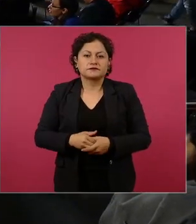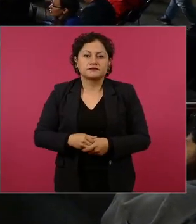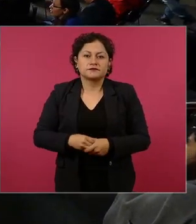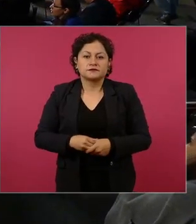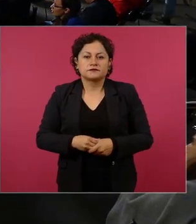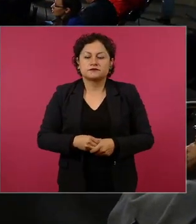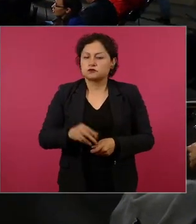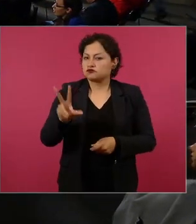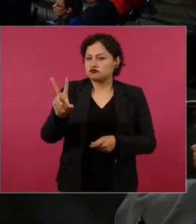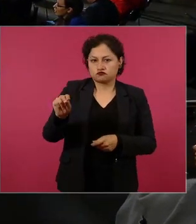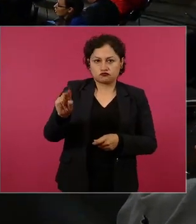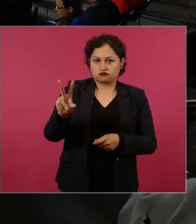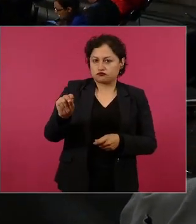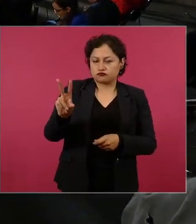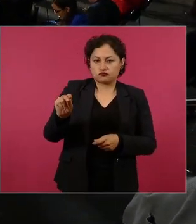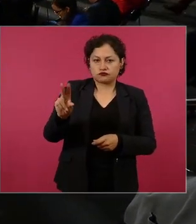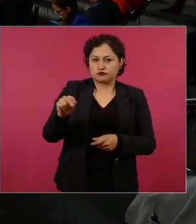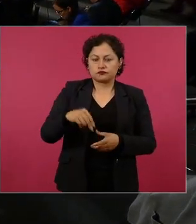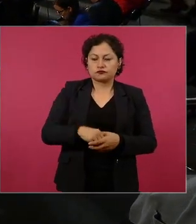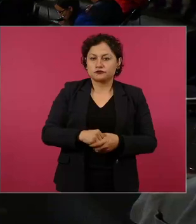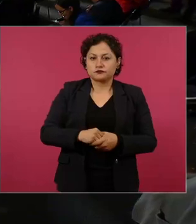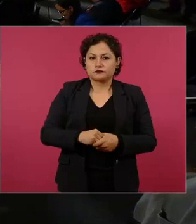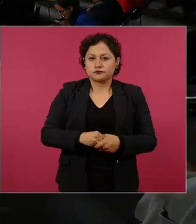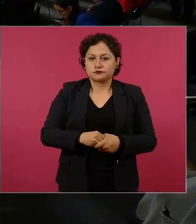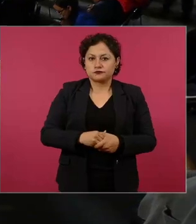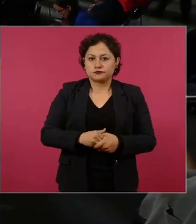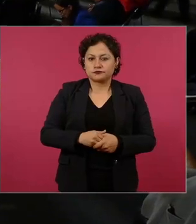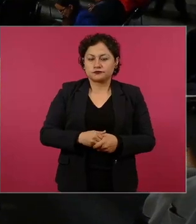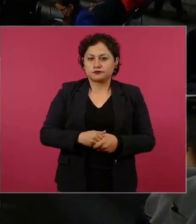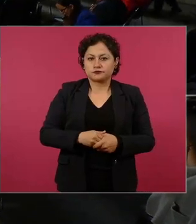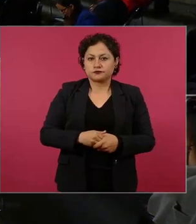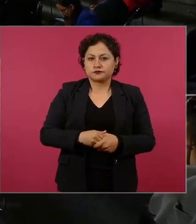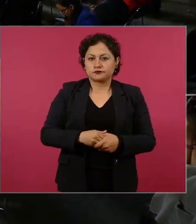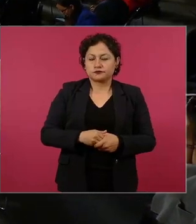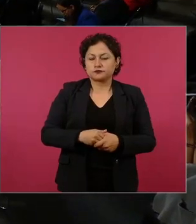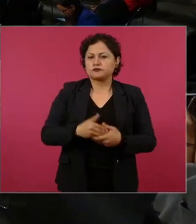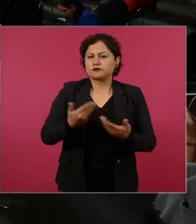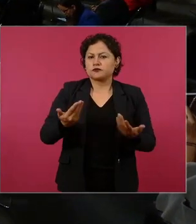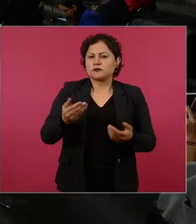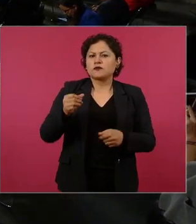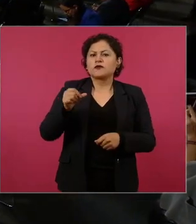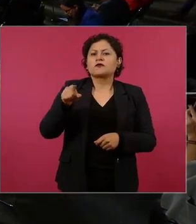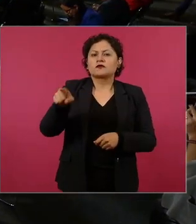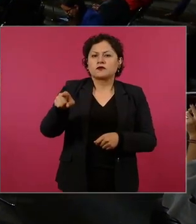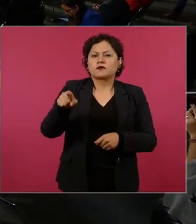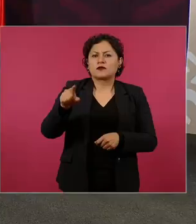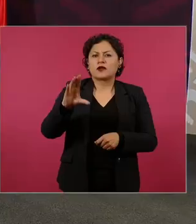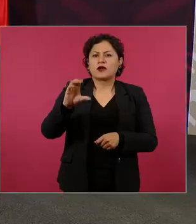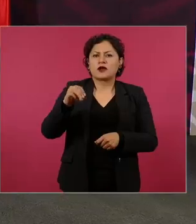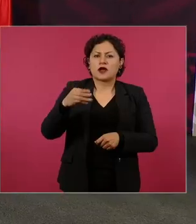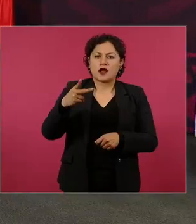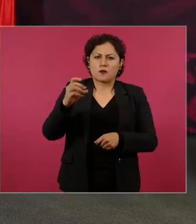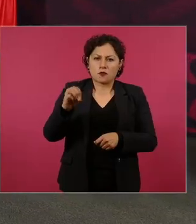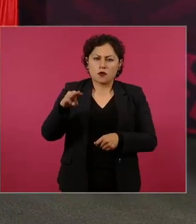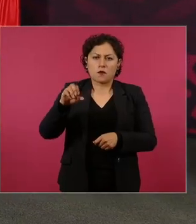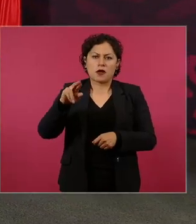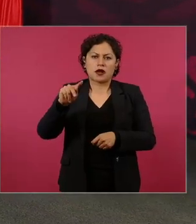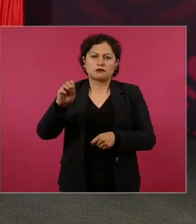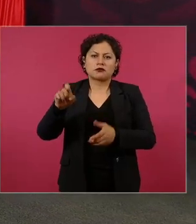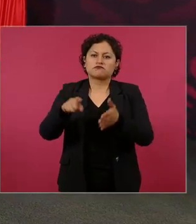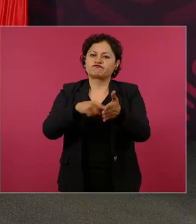No, no, no. Era una celebración en el Campo Marte, se suspende hoy por la